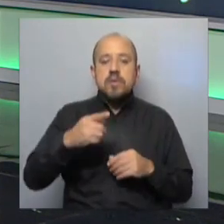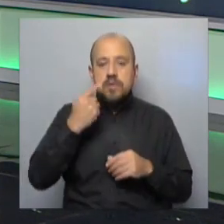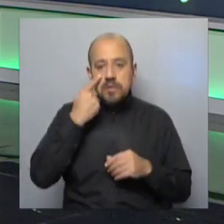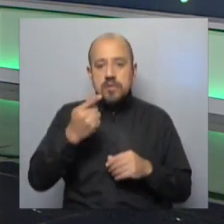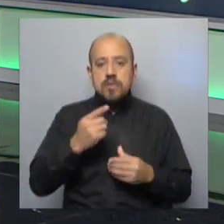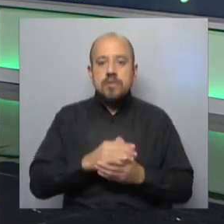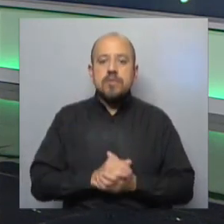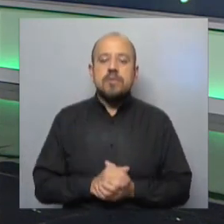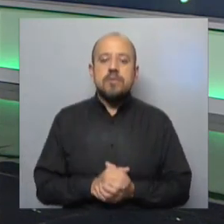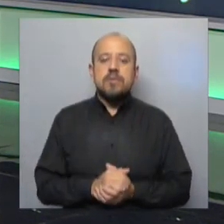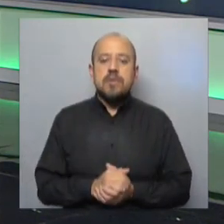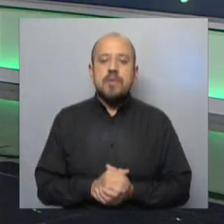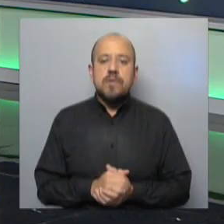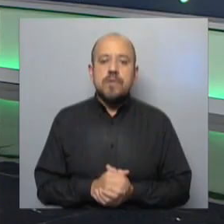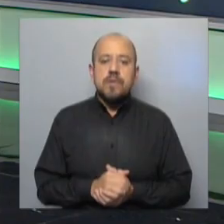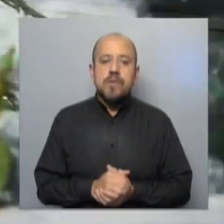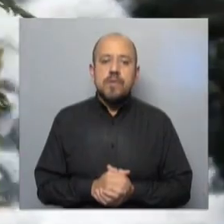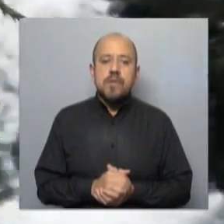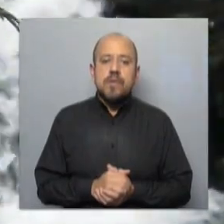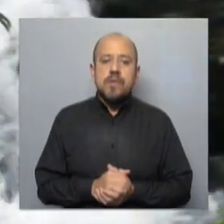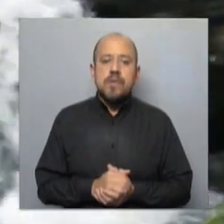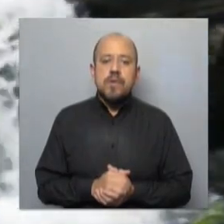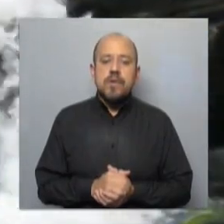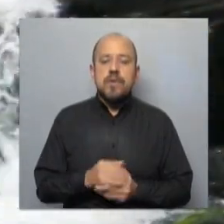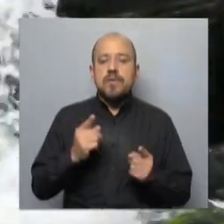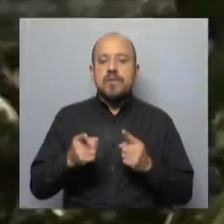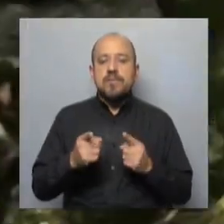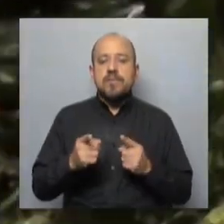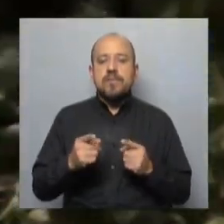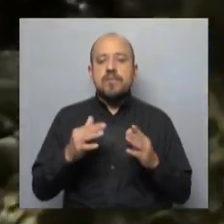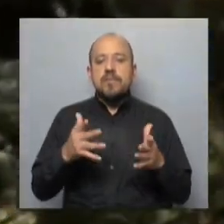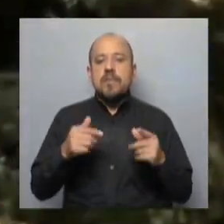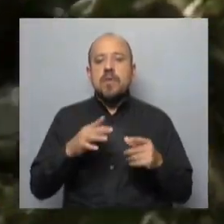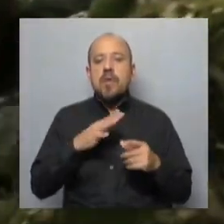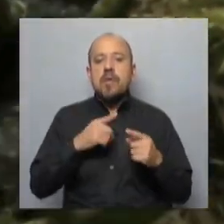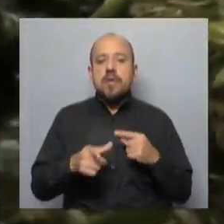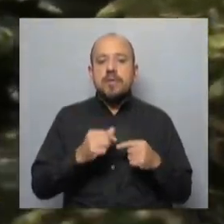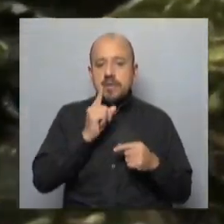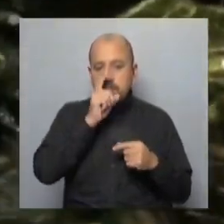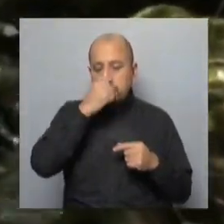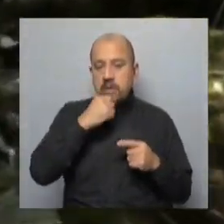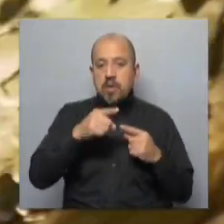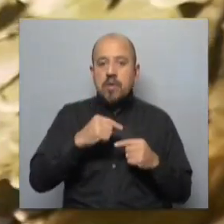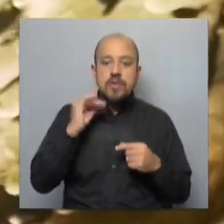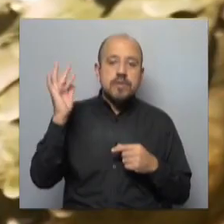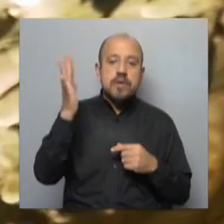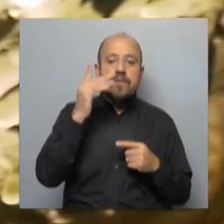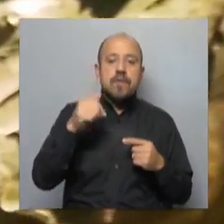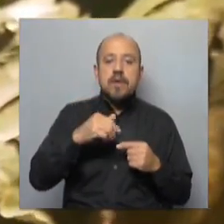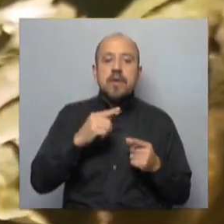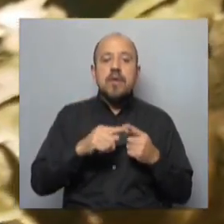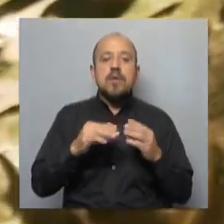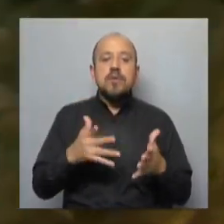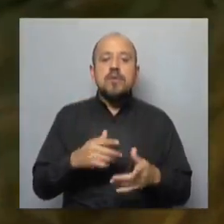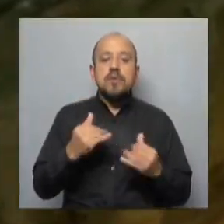comenzar compartiendo los la convocatoria es una de las que tiene lugar en montevideo y en el interior del país con